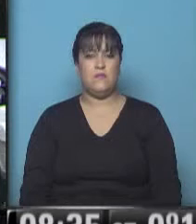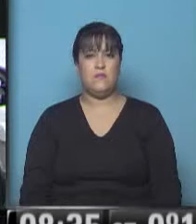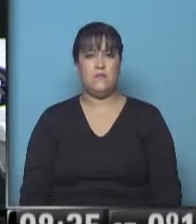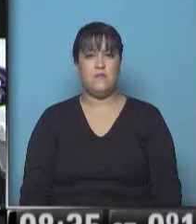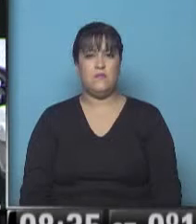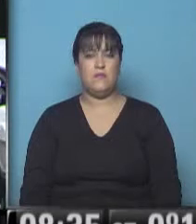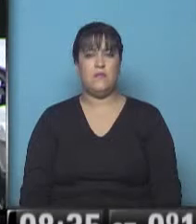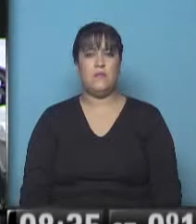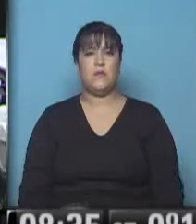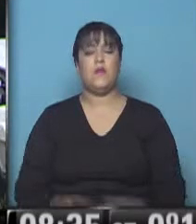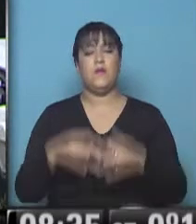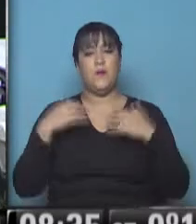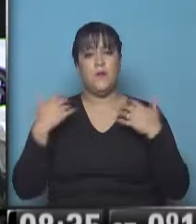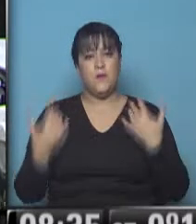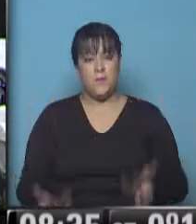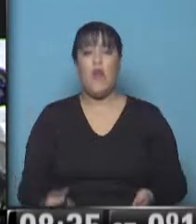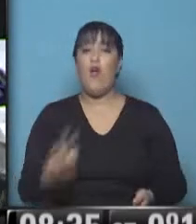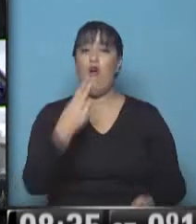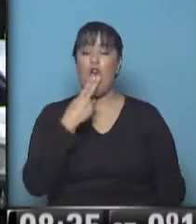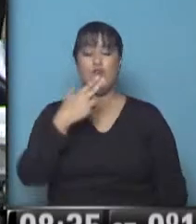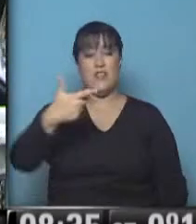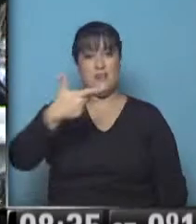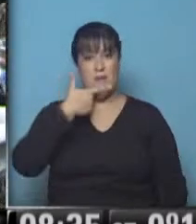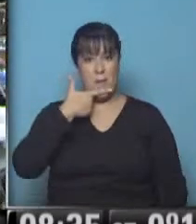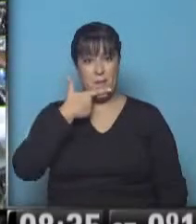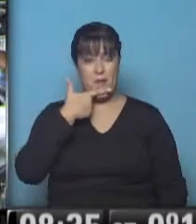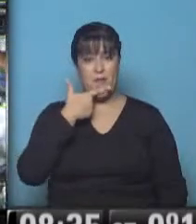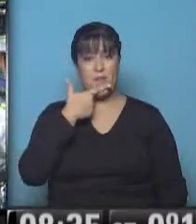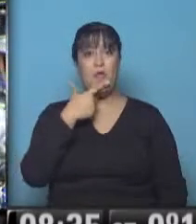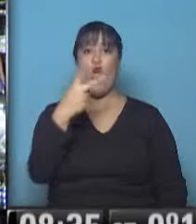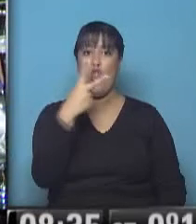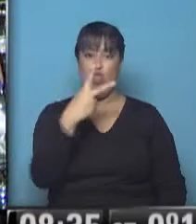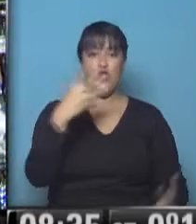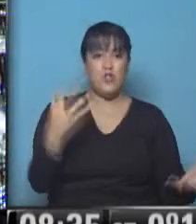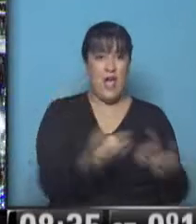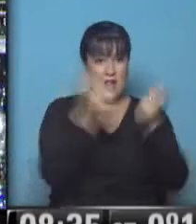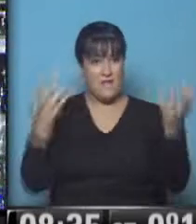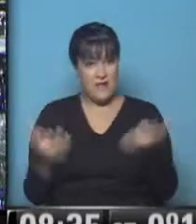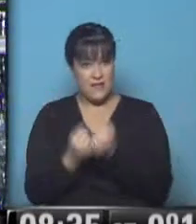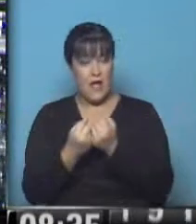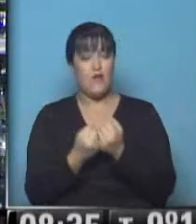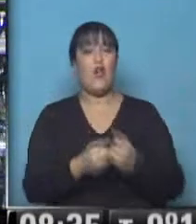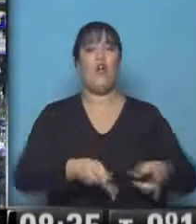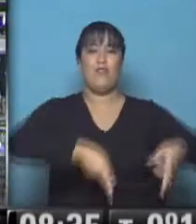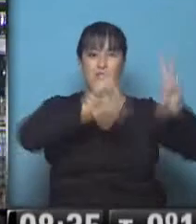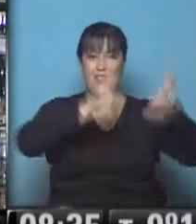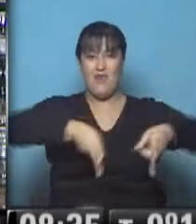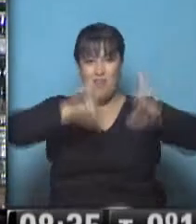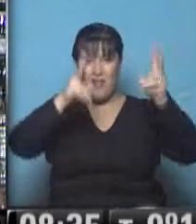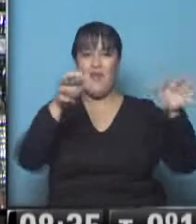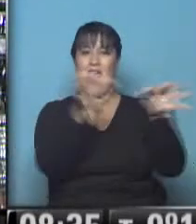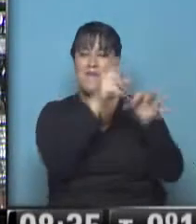bien 11 de septiembre diseñar dos aniversarios en el atentado de las torres gemelas en los eeuu